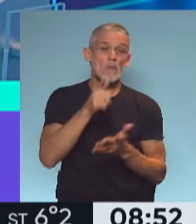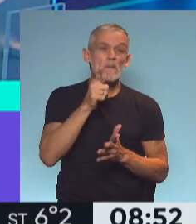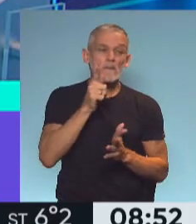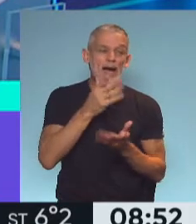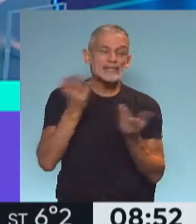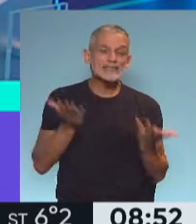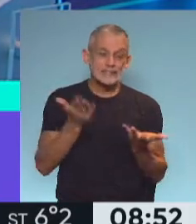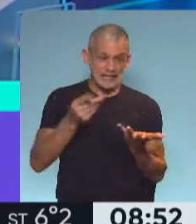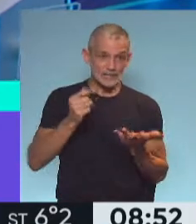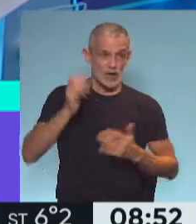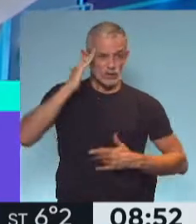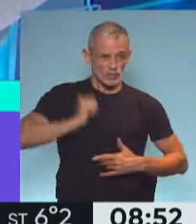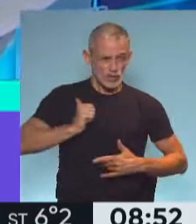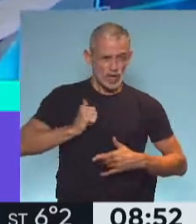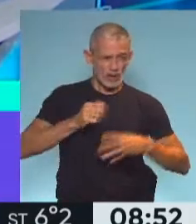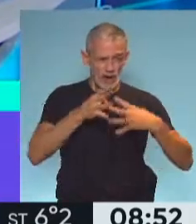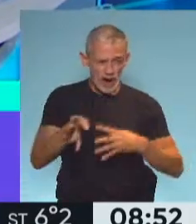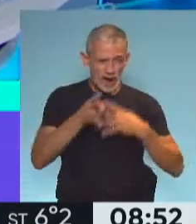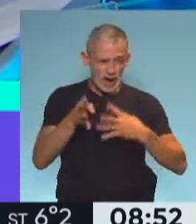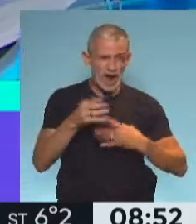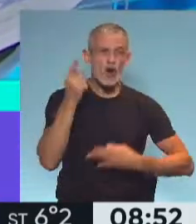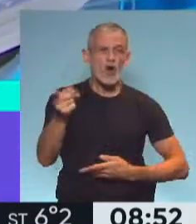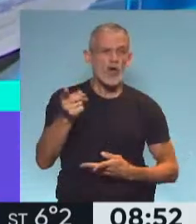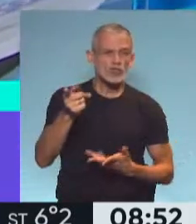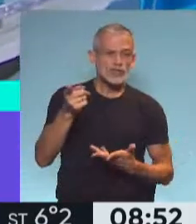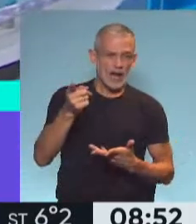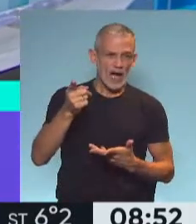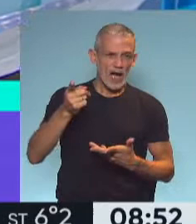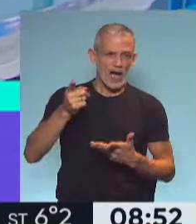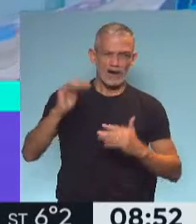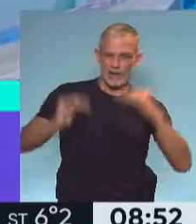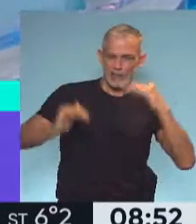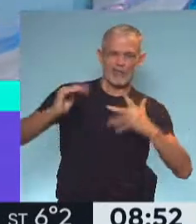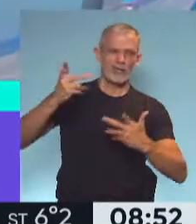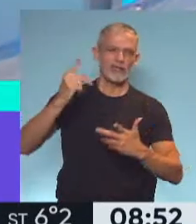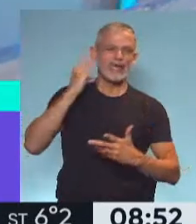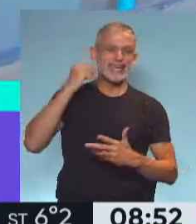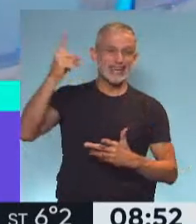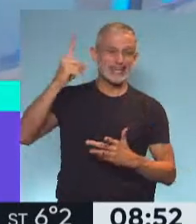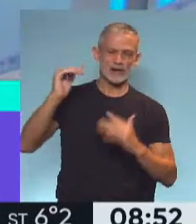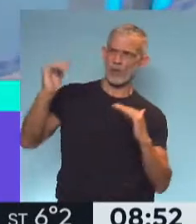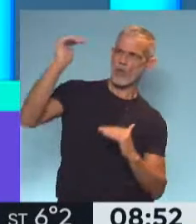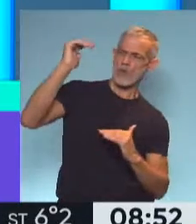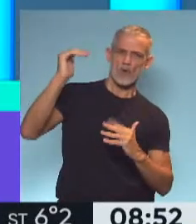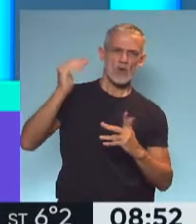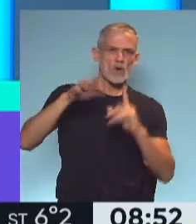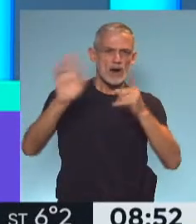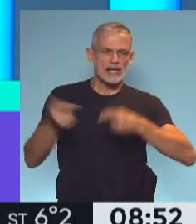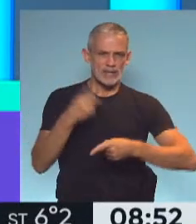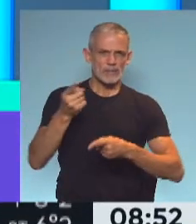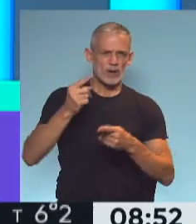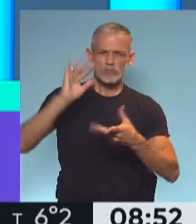nuestros soldados pelean en contra la diferencia de fuego que había con los ingleses no solamente contra las